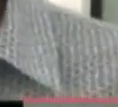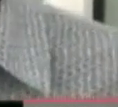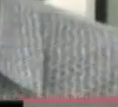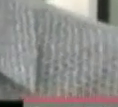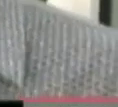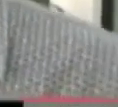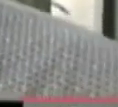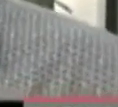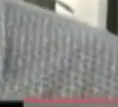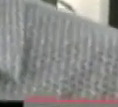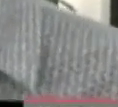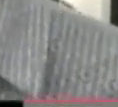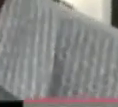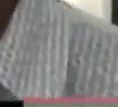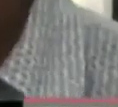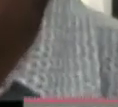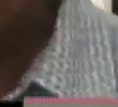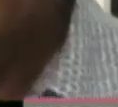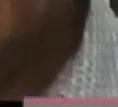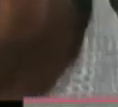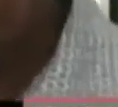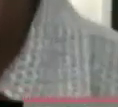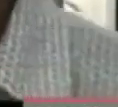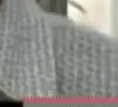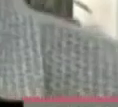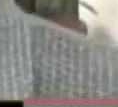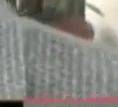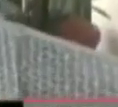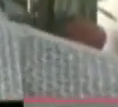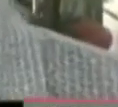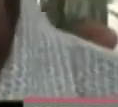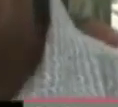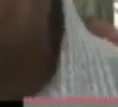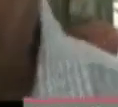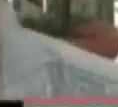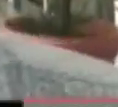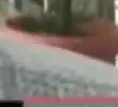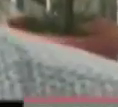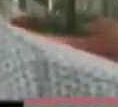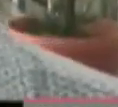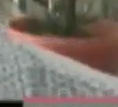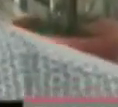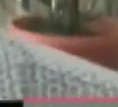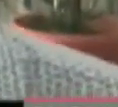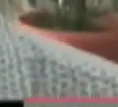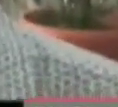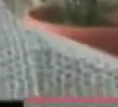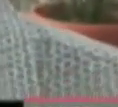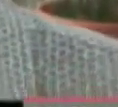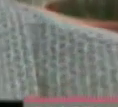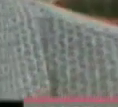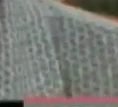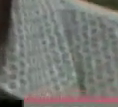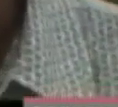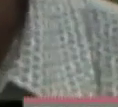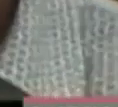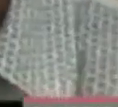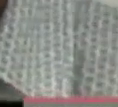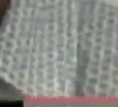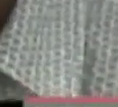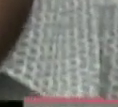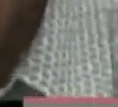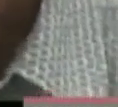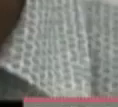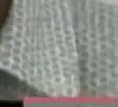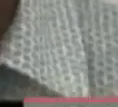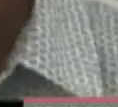de Caracas. Después el centro de Caracas para Petare. Y después Petare para el terminal de Oriente.